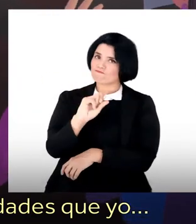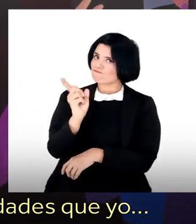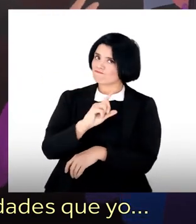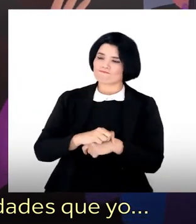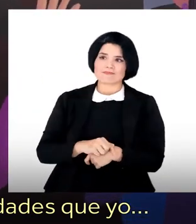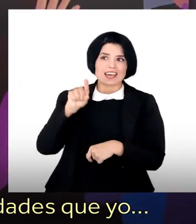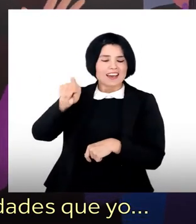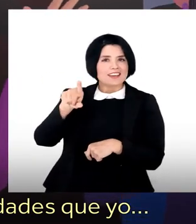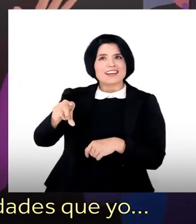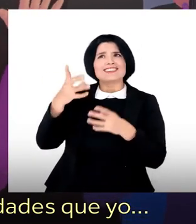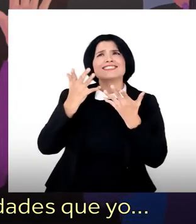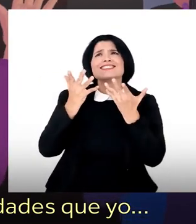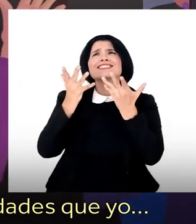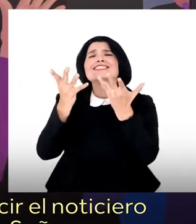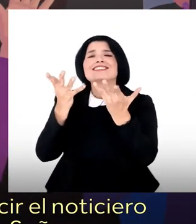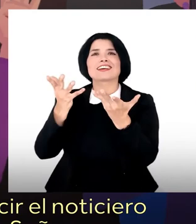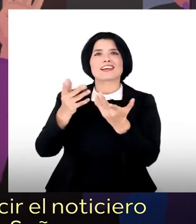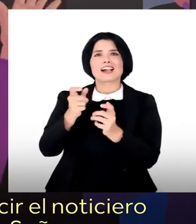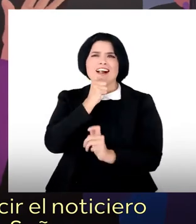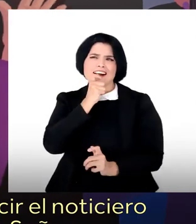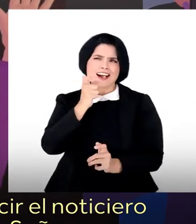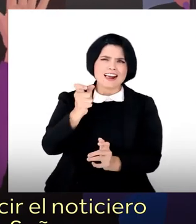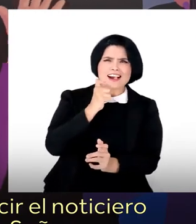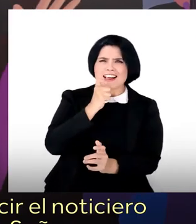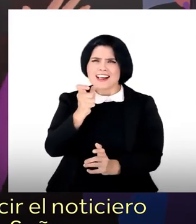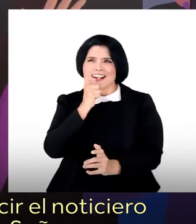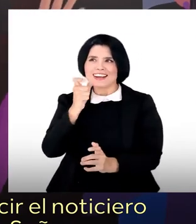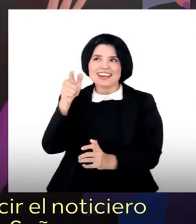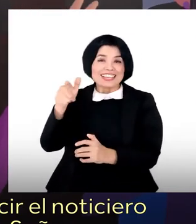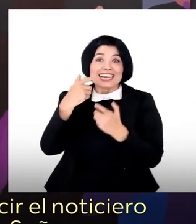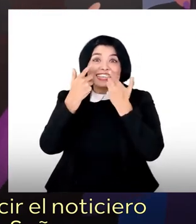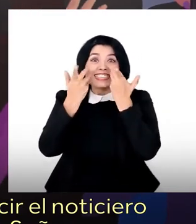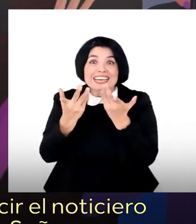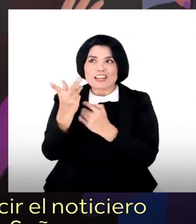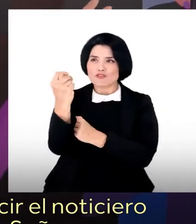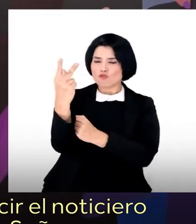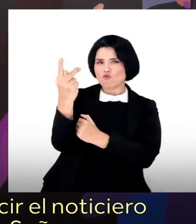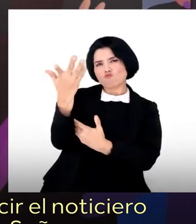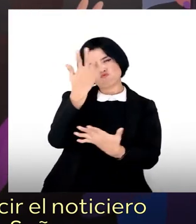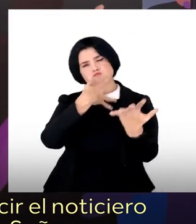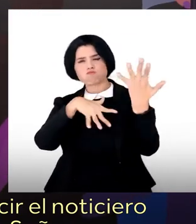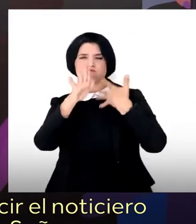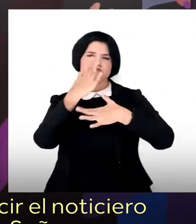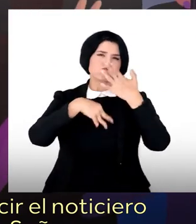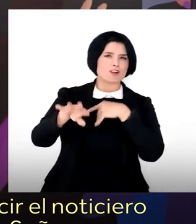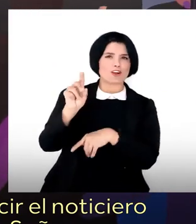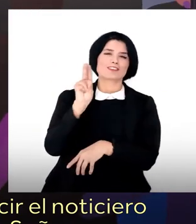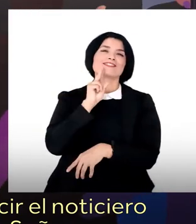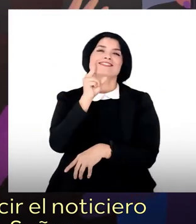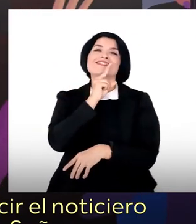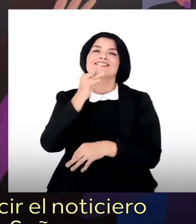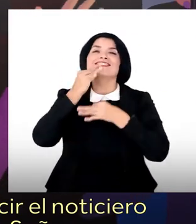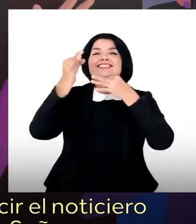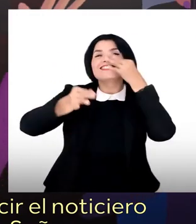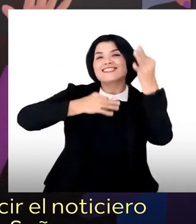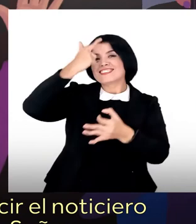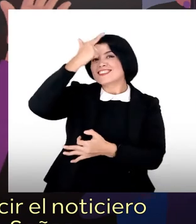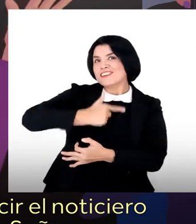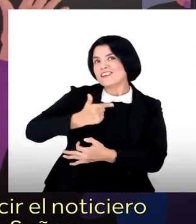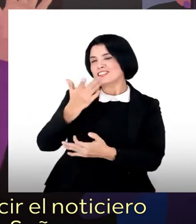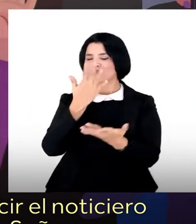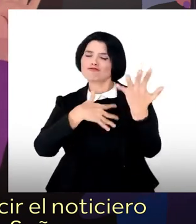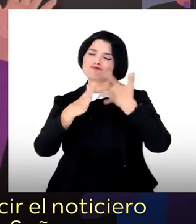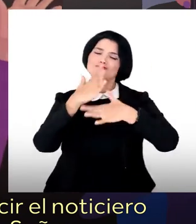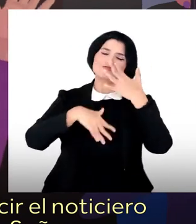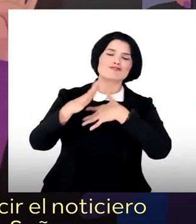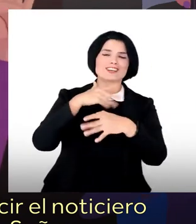pero sueña con ser periodista. Le gustaría salir un día en televisión y conducir el noticiero de la noche informando en